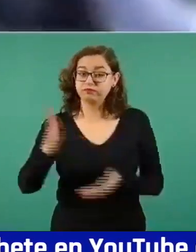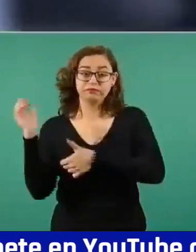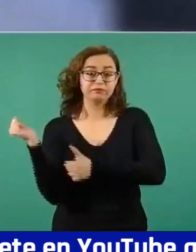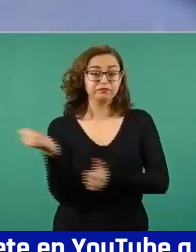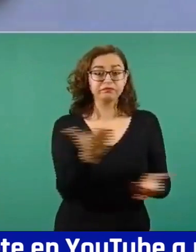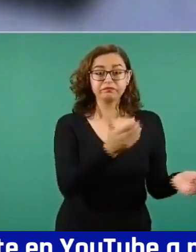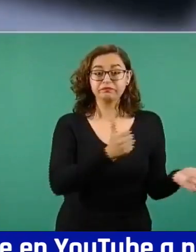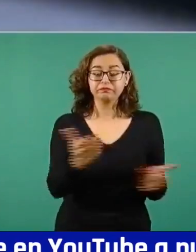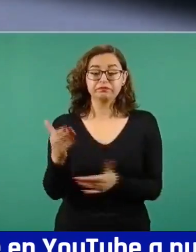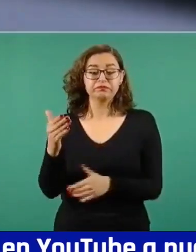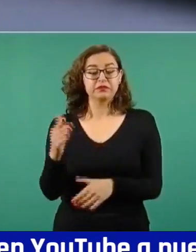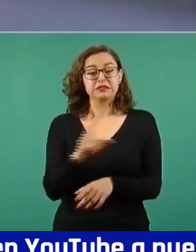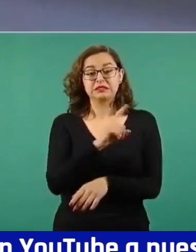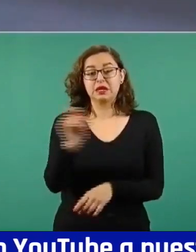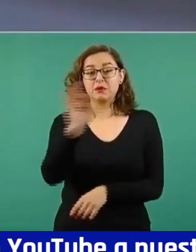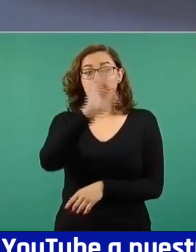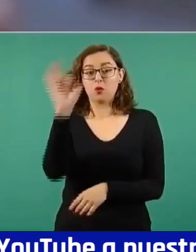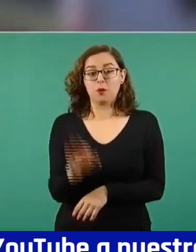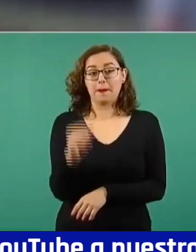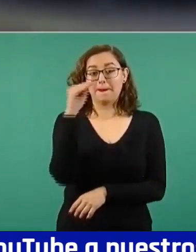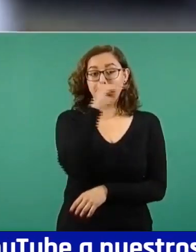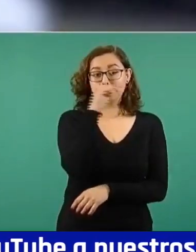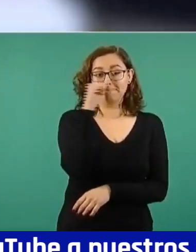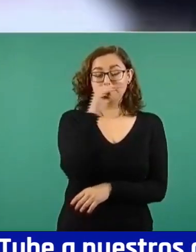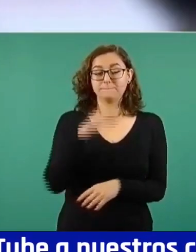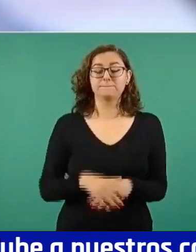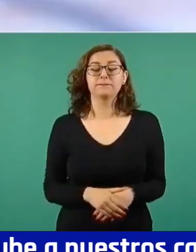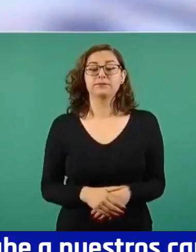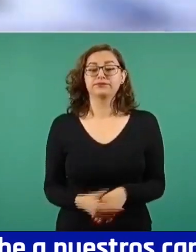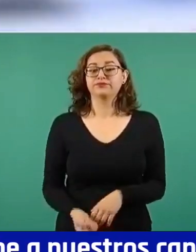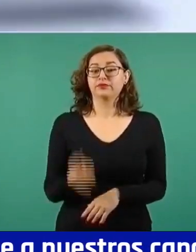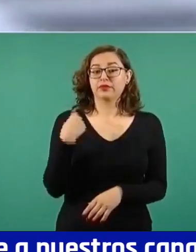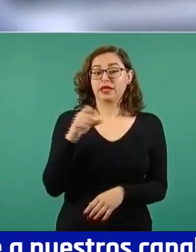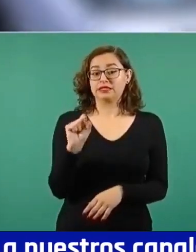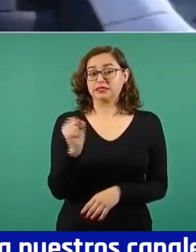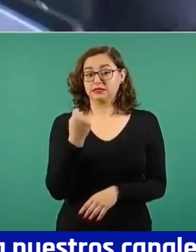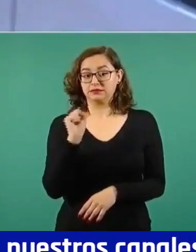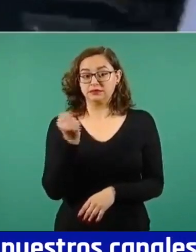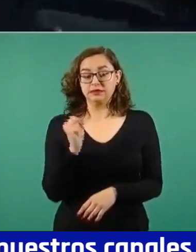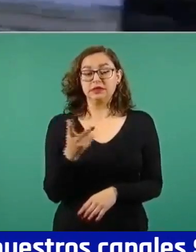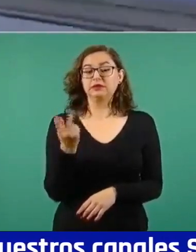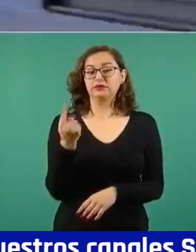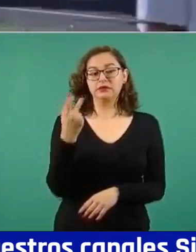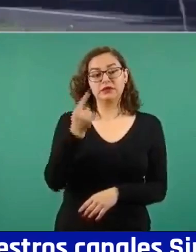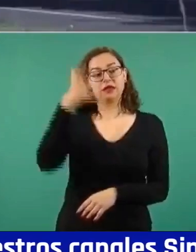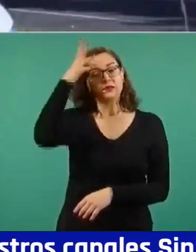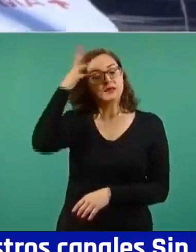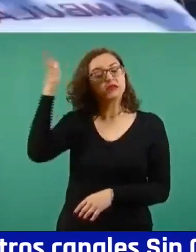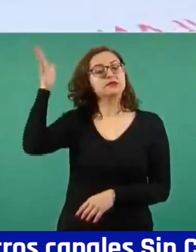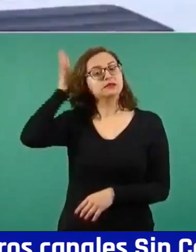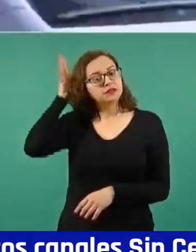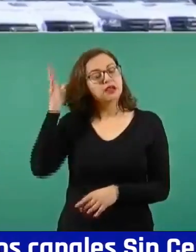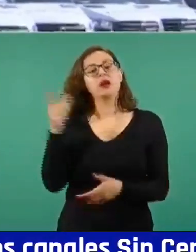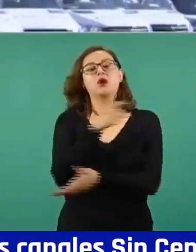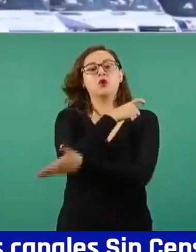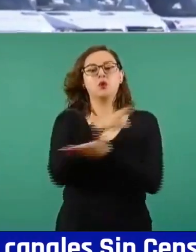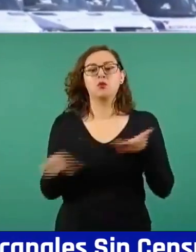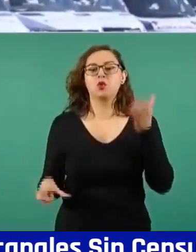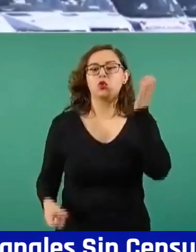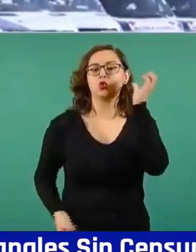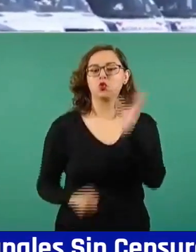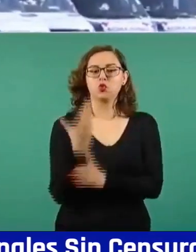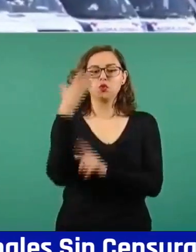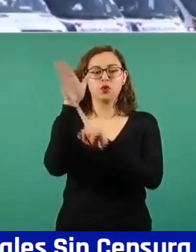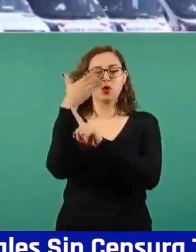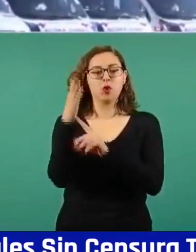En septiembre se llevó a cabo el 14º Movimiento Azteca para renovar el parque vehicular. Gracias a